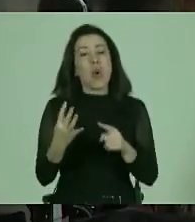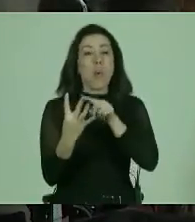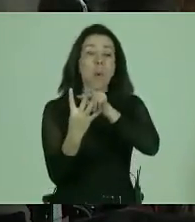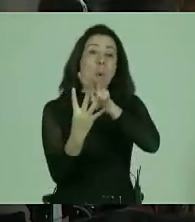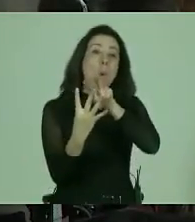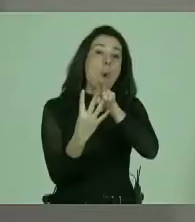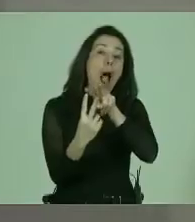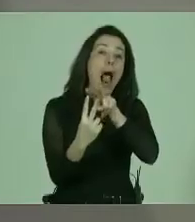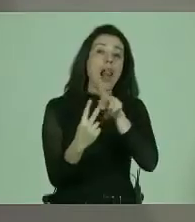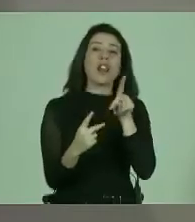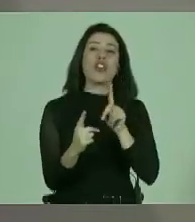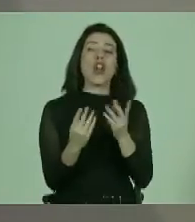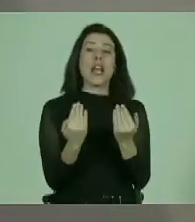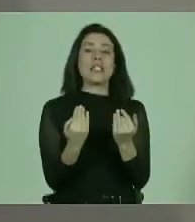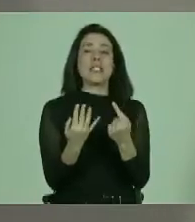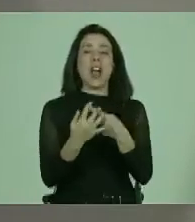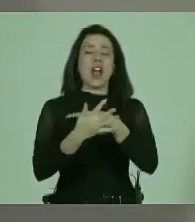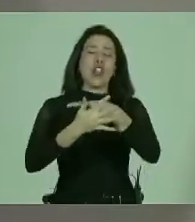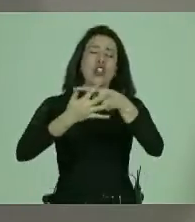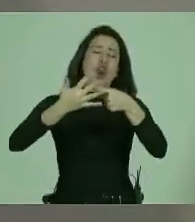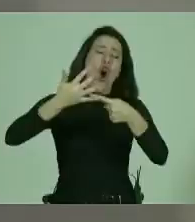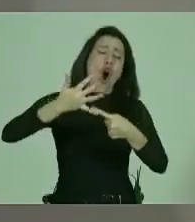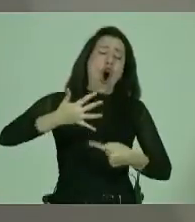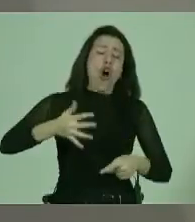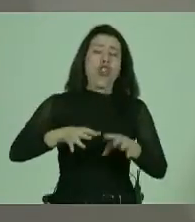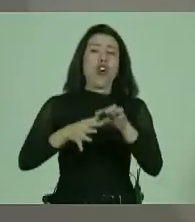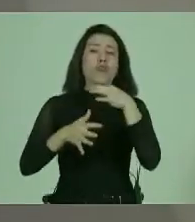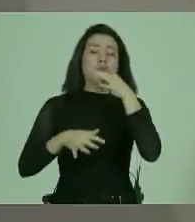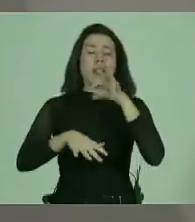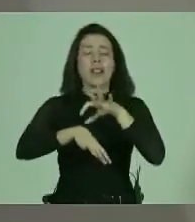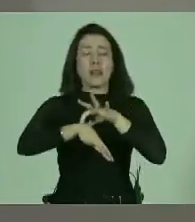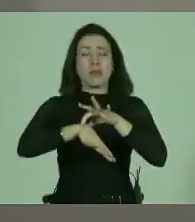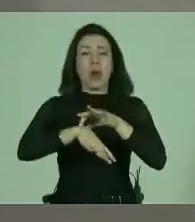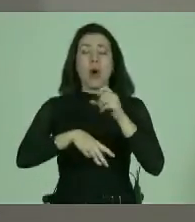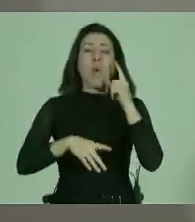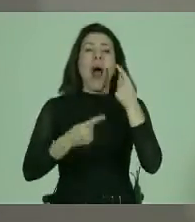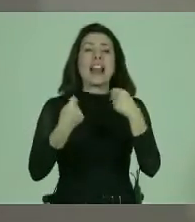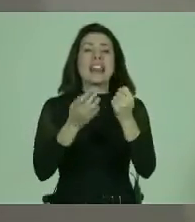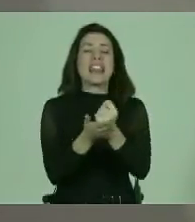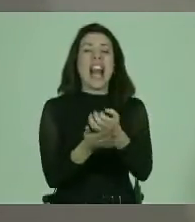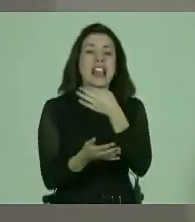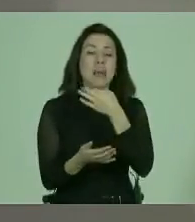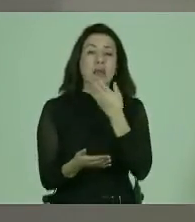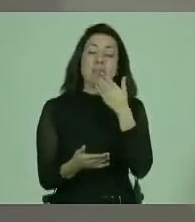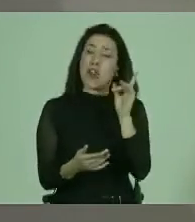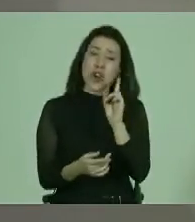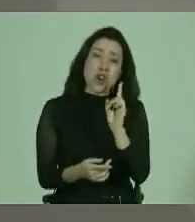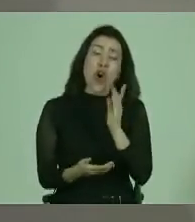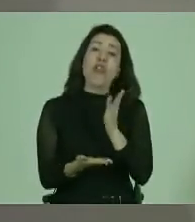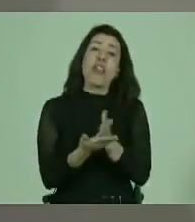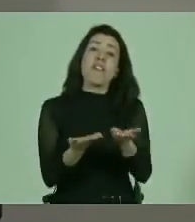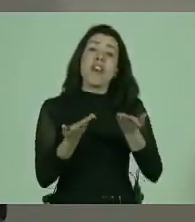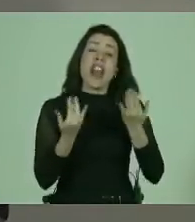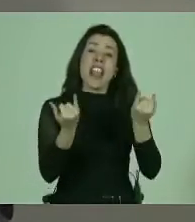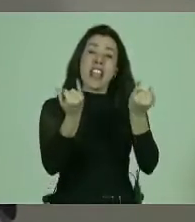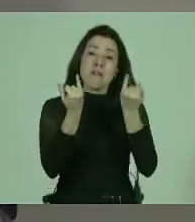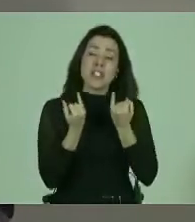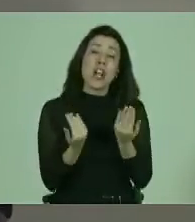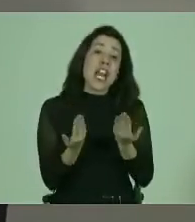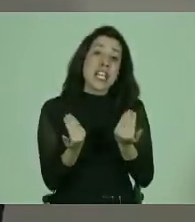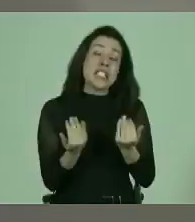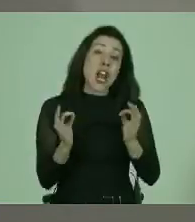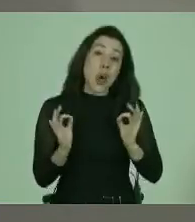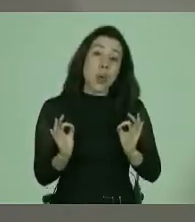otra no hace falta que nos den todo un tratado de medicina para saber qué tratamiento preferimos sino la información adecuada y razonable